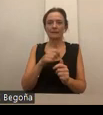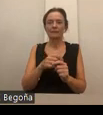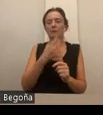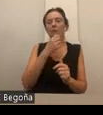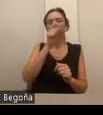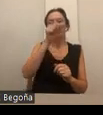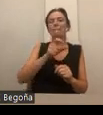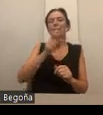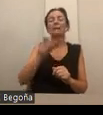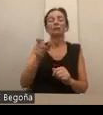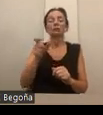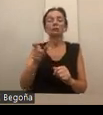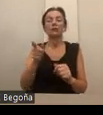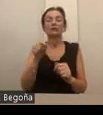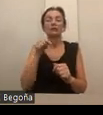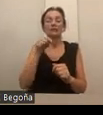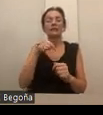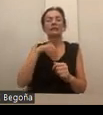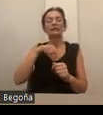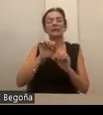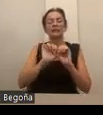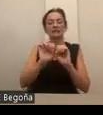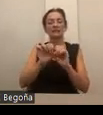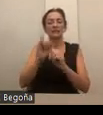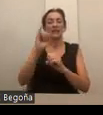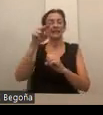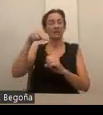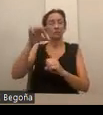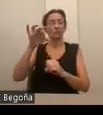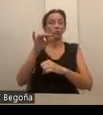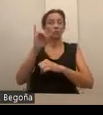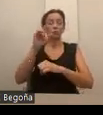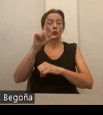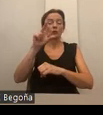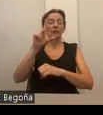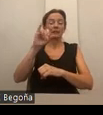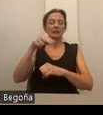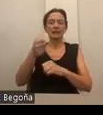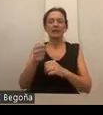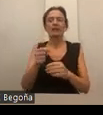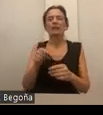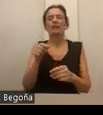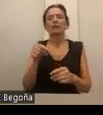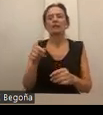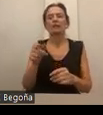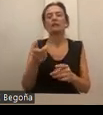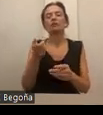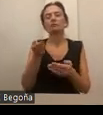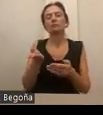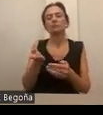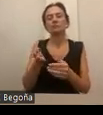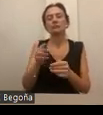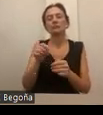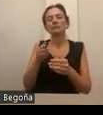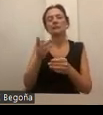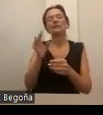una resistencia a la insulina, es decir, cuando la insulina no puede hacer su función adecuadamente, estos fitoesteroles sí que disminuyen esa resistencia y